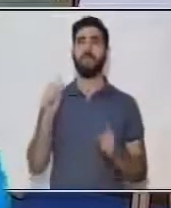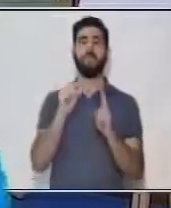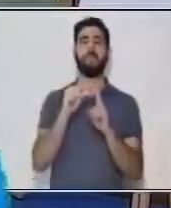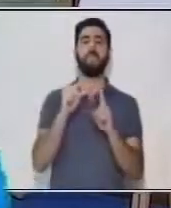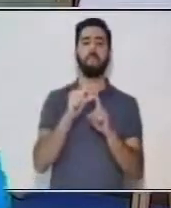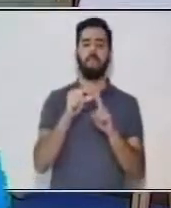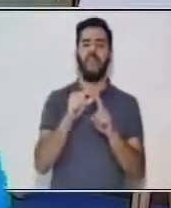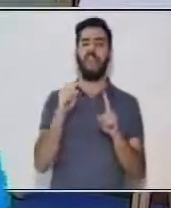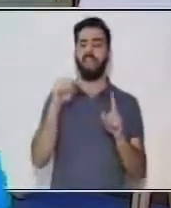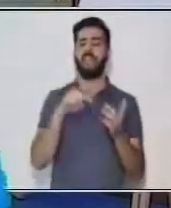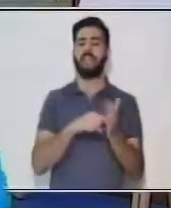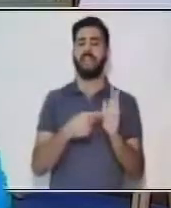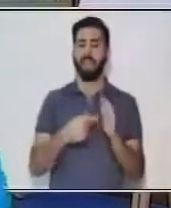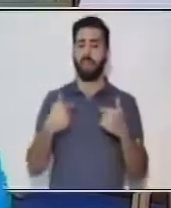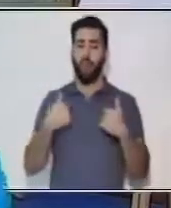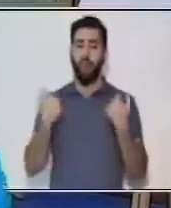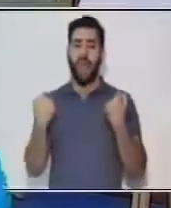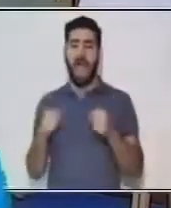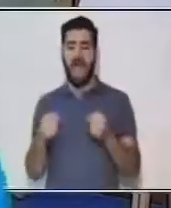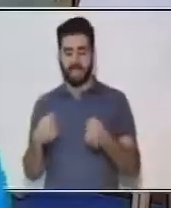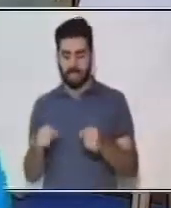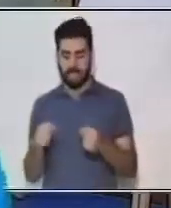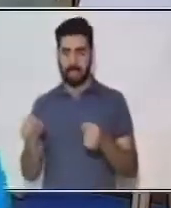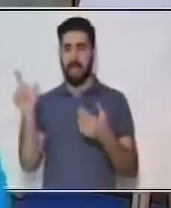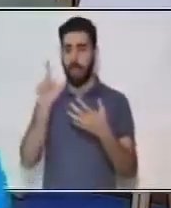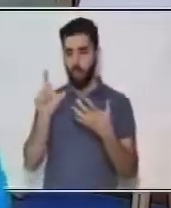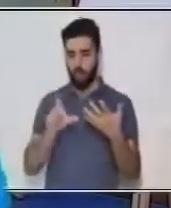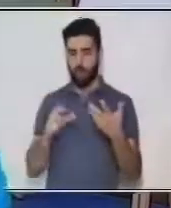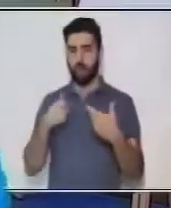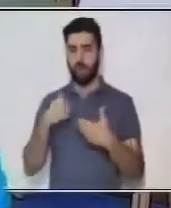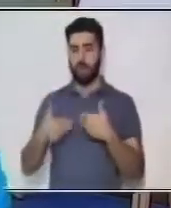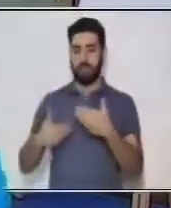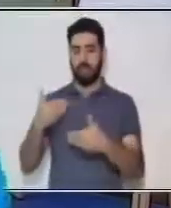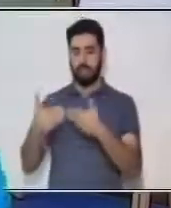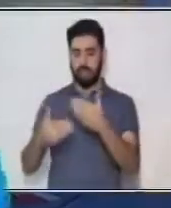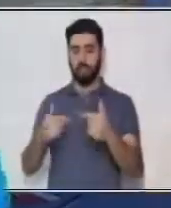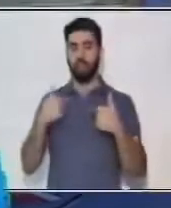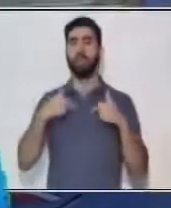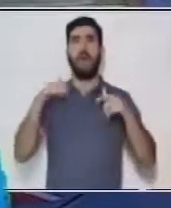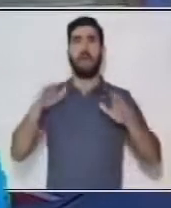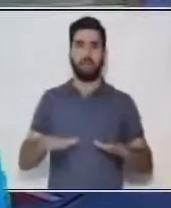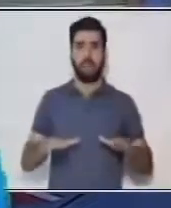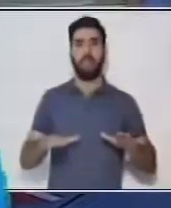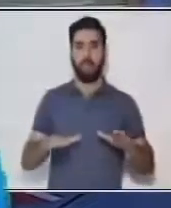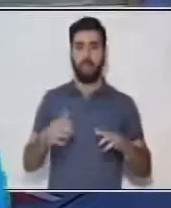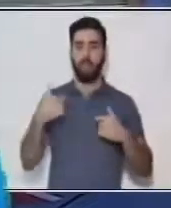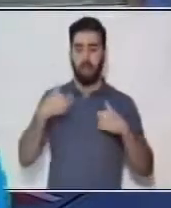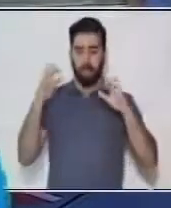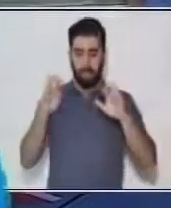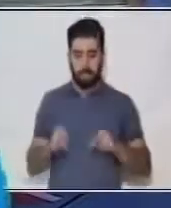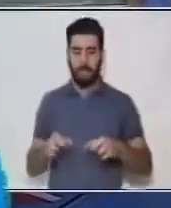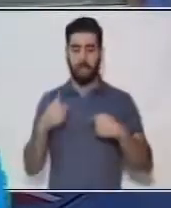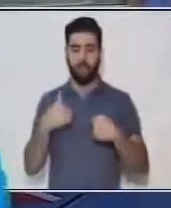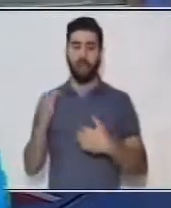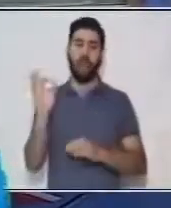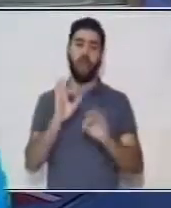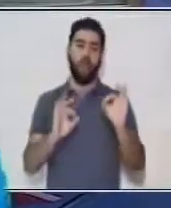expresan acciones, procesos, estados o existencia que afectan a la persona o las